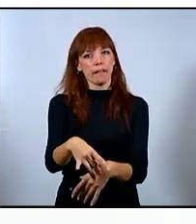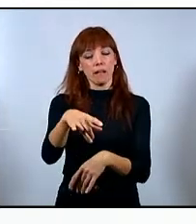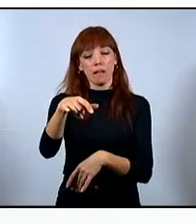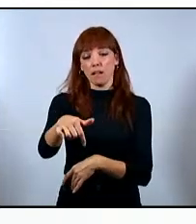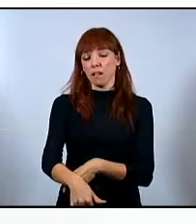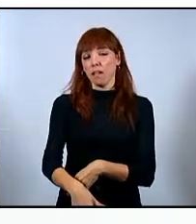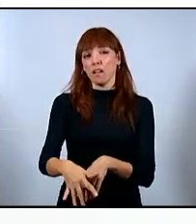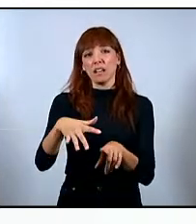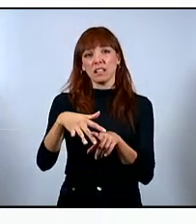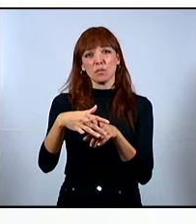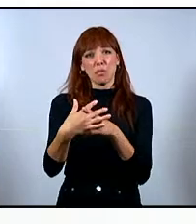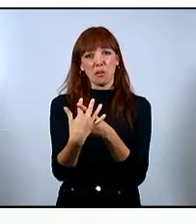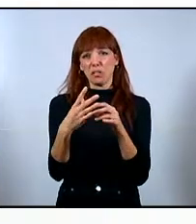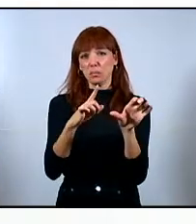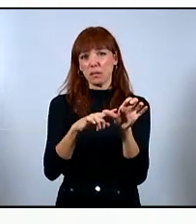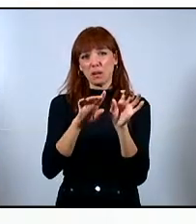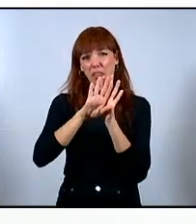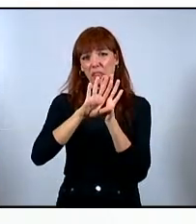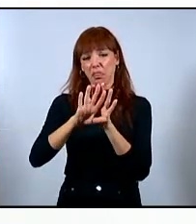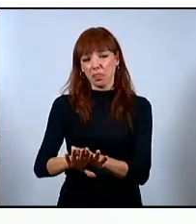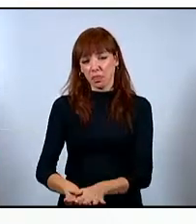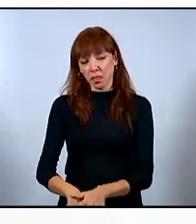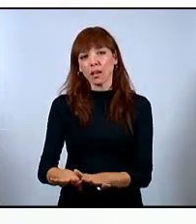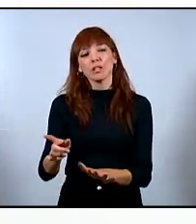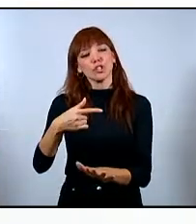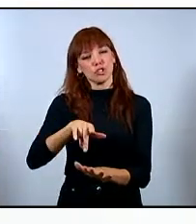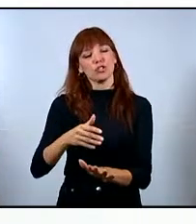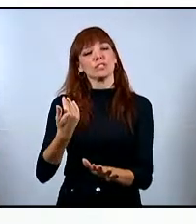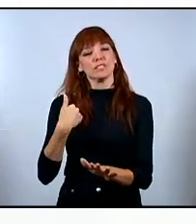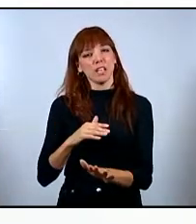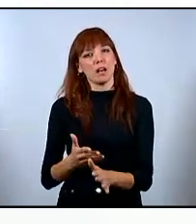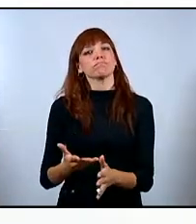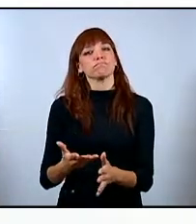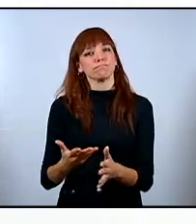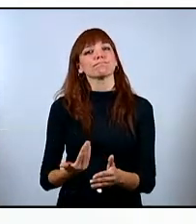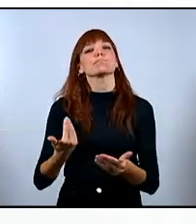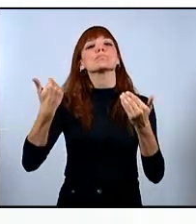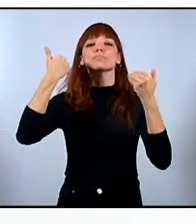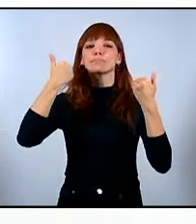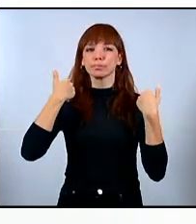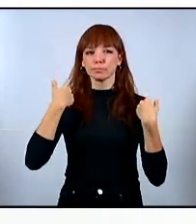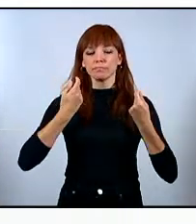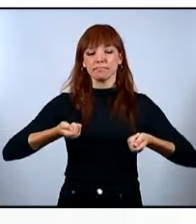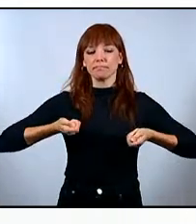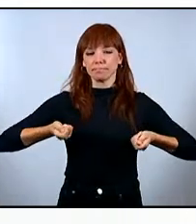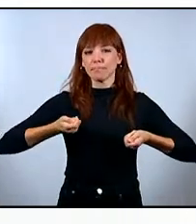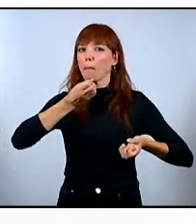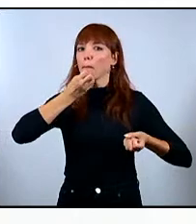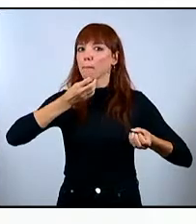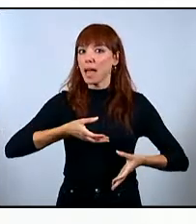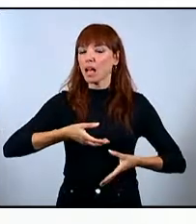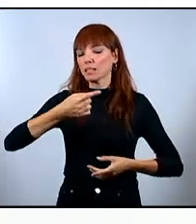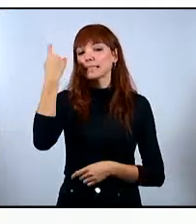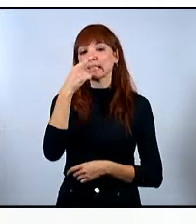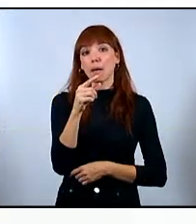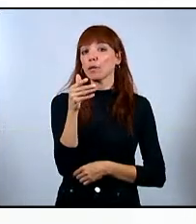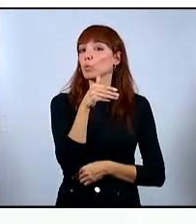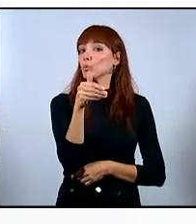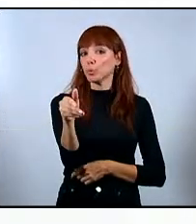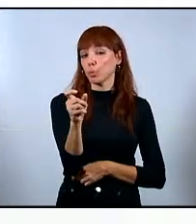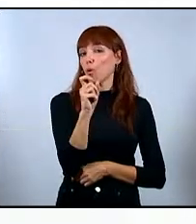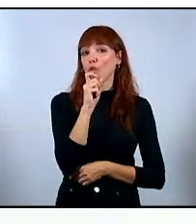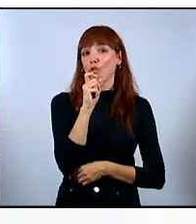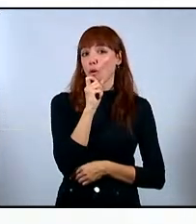estaba a la deriva y lo tenemos bien amarrado, bien sujeto, y sabemos perfectamente hacia dónde tenemos que ir. Y